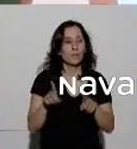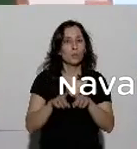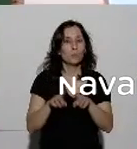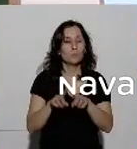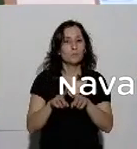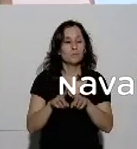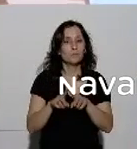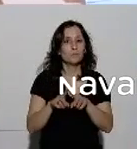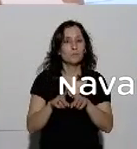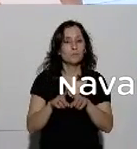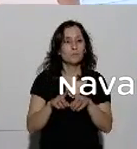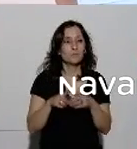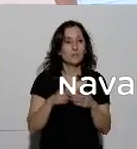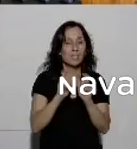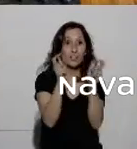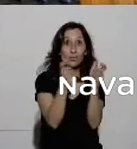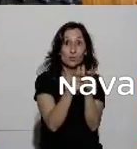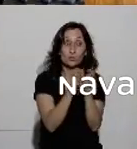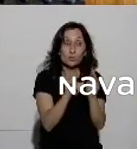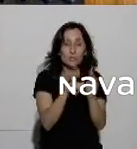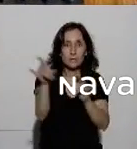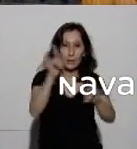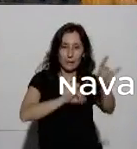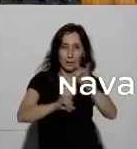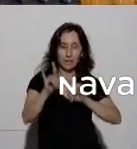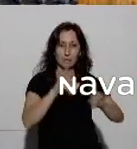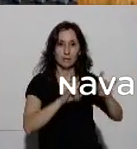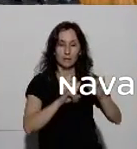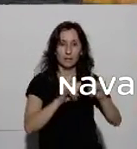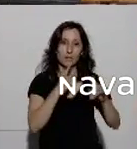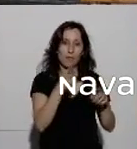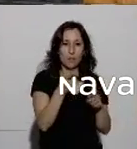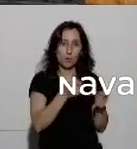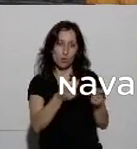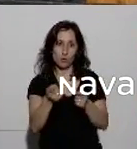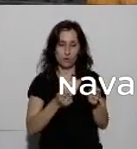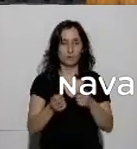persona que traía gente a los aquelarres y que manipulaba un poco el aquelarre.